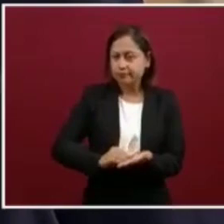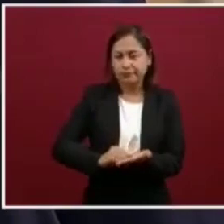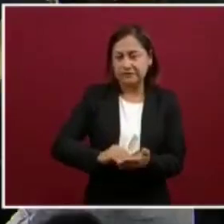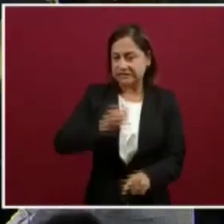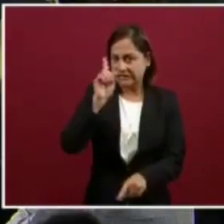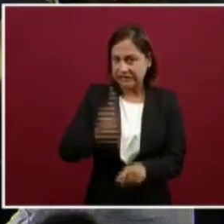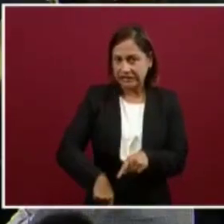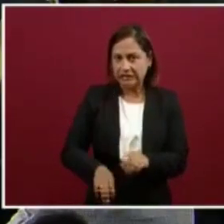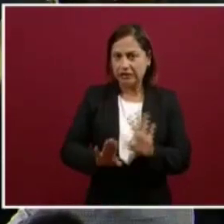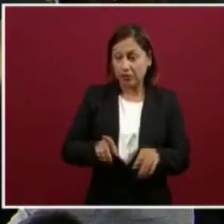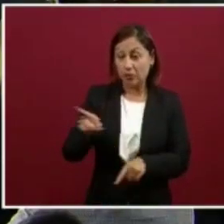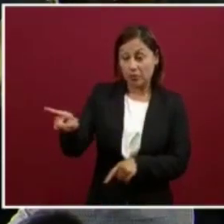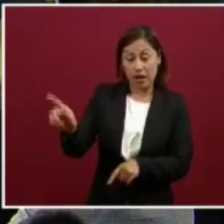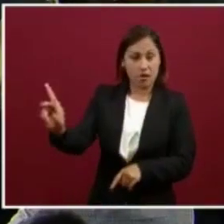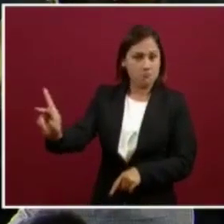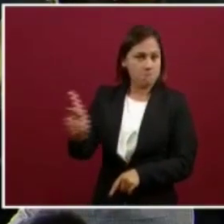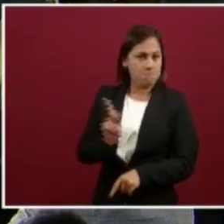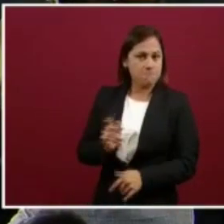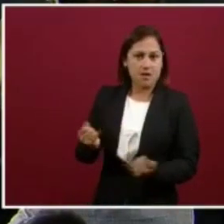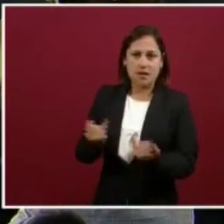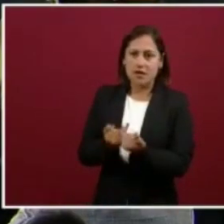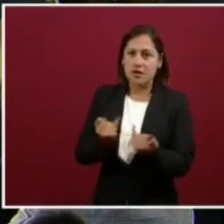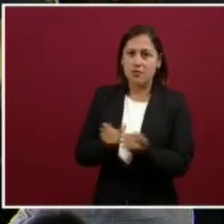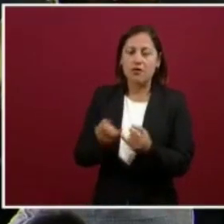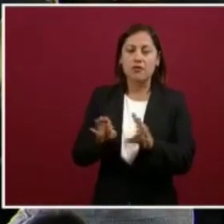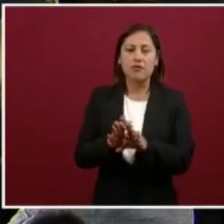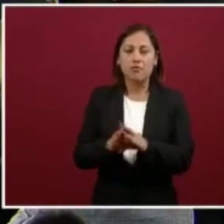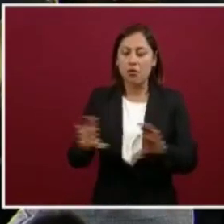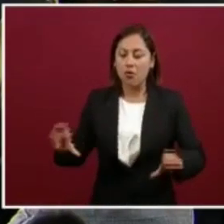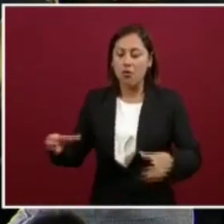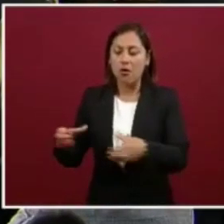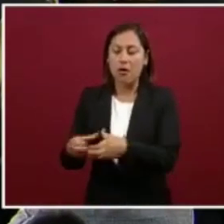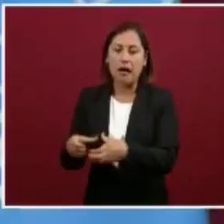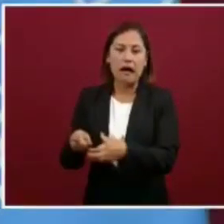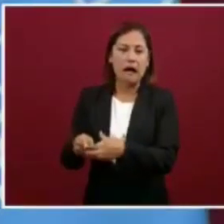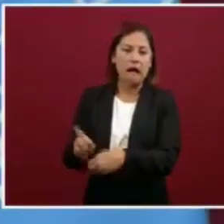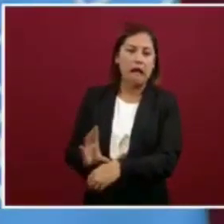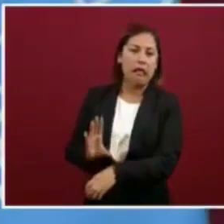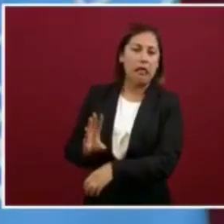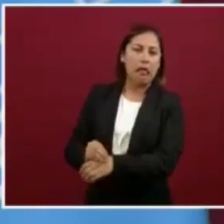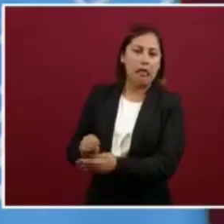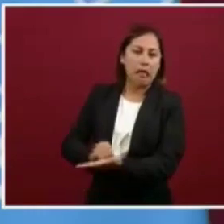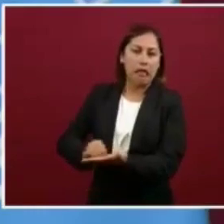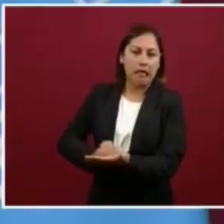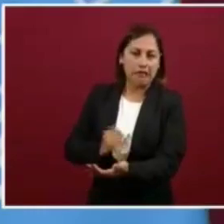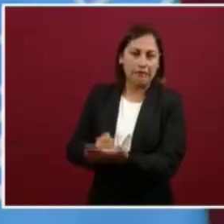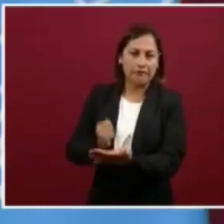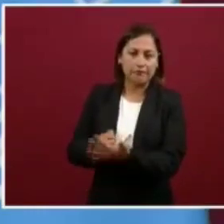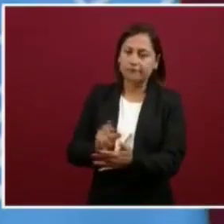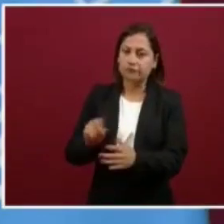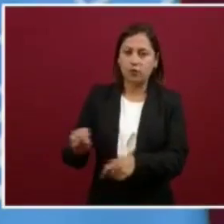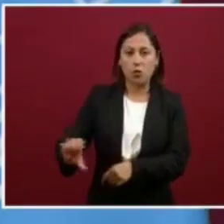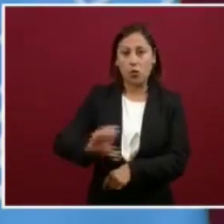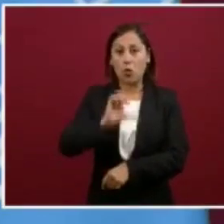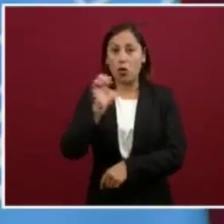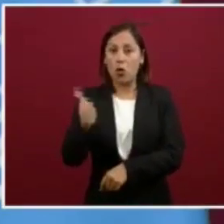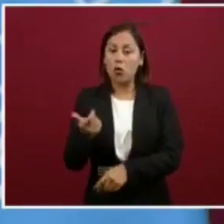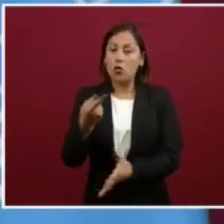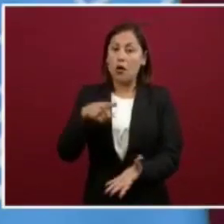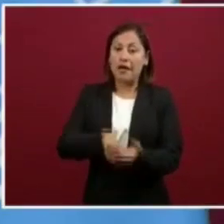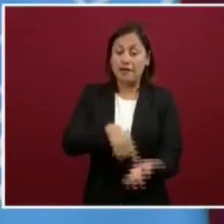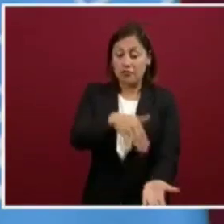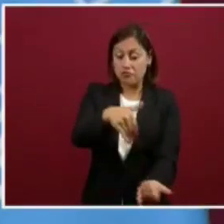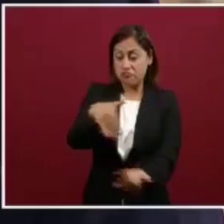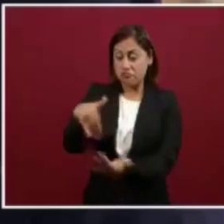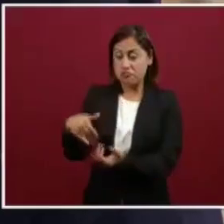Estamos en contra de la cultura de los privilegios y una de ellas es la fiscalidad. Segundo, hay que fortalecer la administración tributaria. Aquí estuvo doña